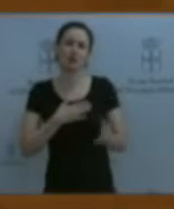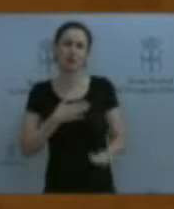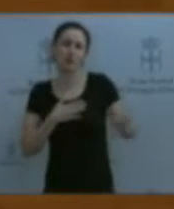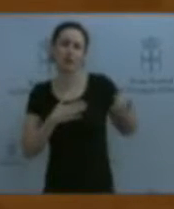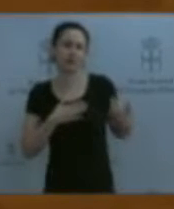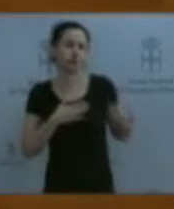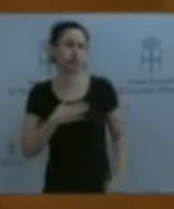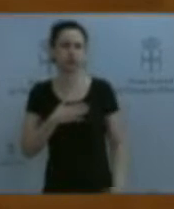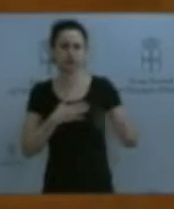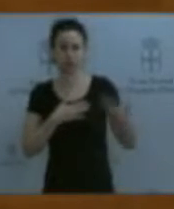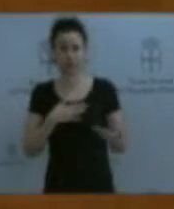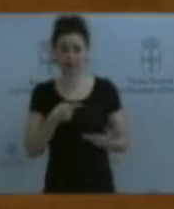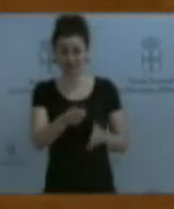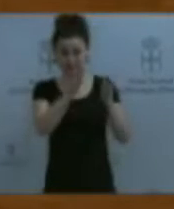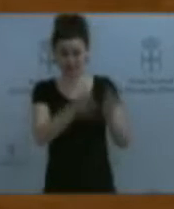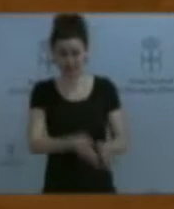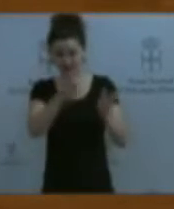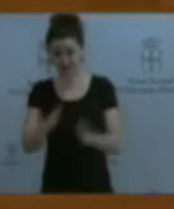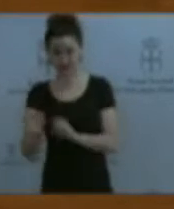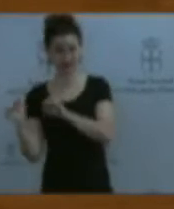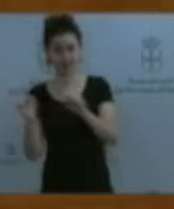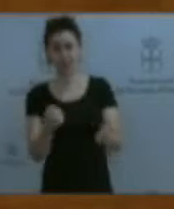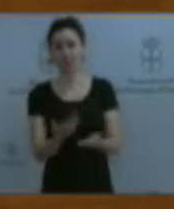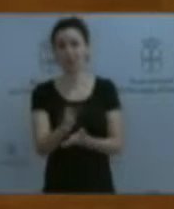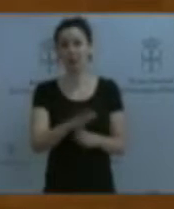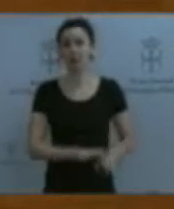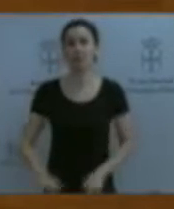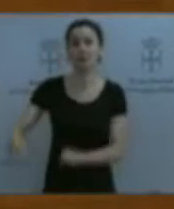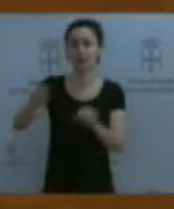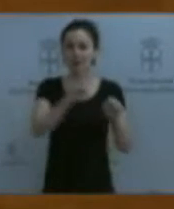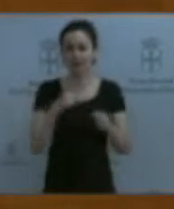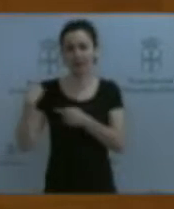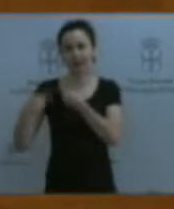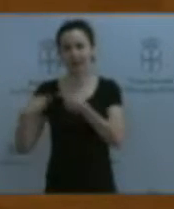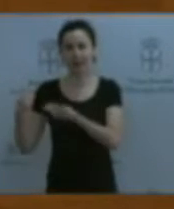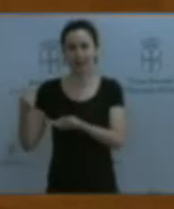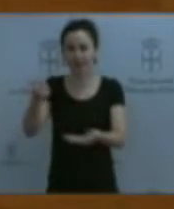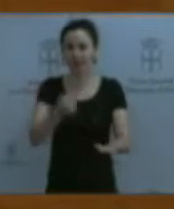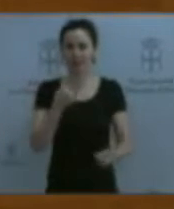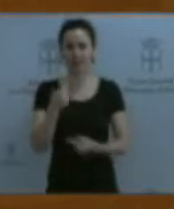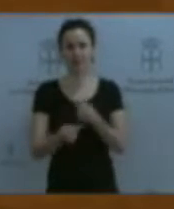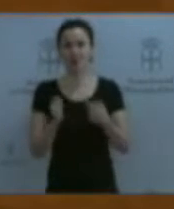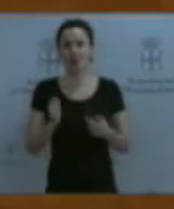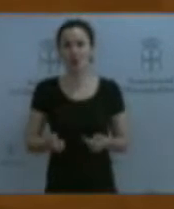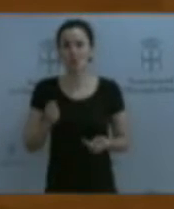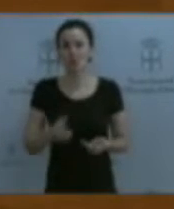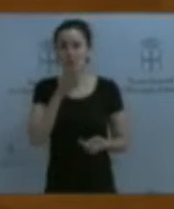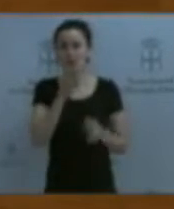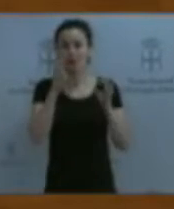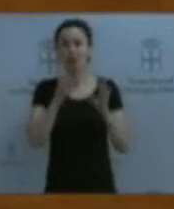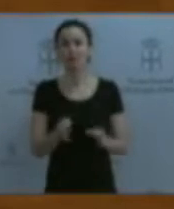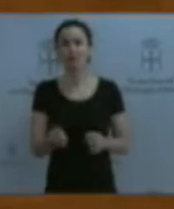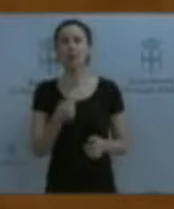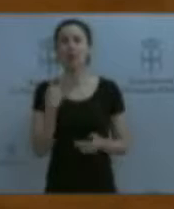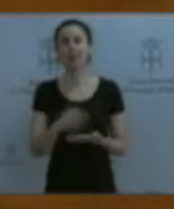importante. Ustedes rechazaron una propuesta que protegía las herencias familiares más comunes y evitaba una pérdida significativa de ingresos, además de